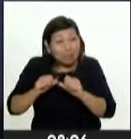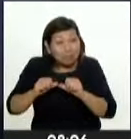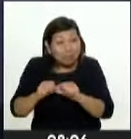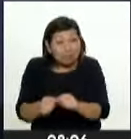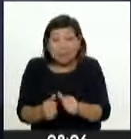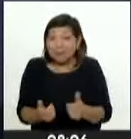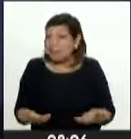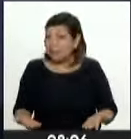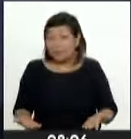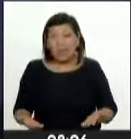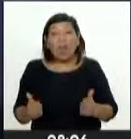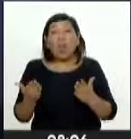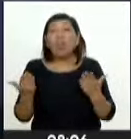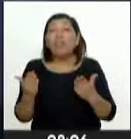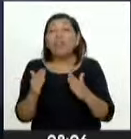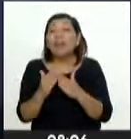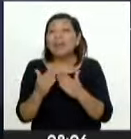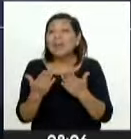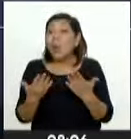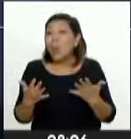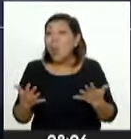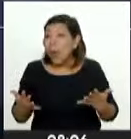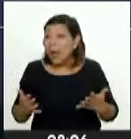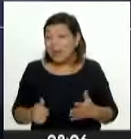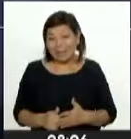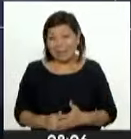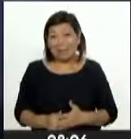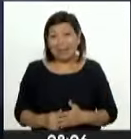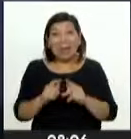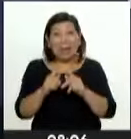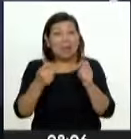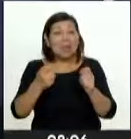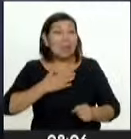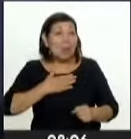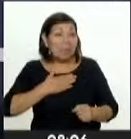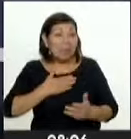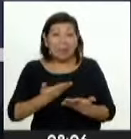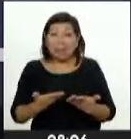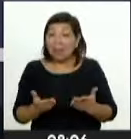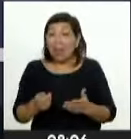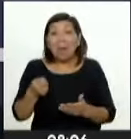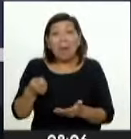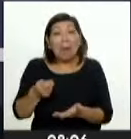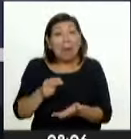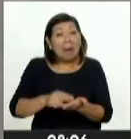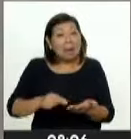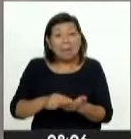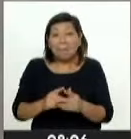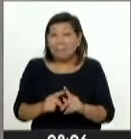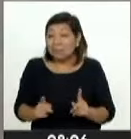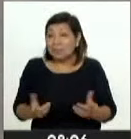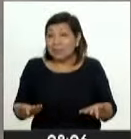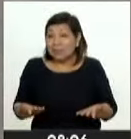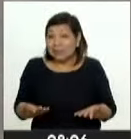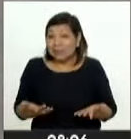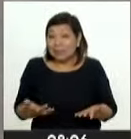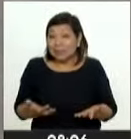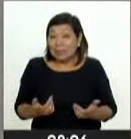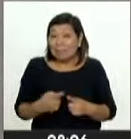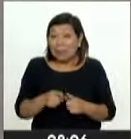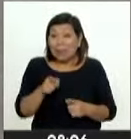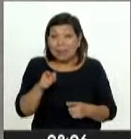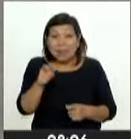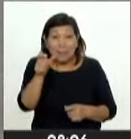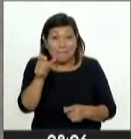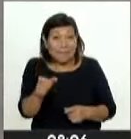y tampoco tienen un domicilio formal, ¿no? No tienen título de propiedad, no tienen contrato de alquiler. Entonces, claro, para esas entidades esta